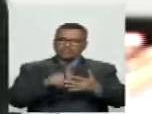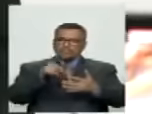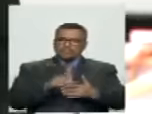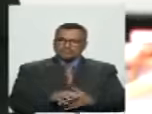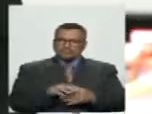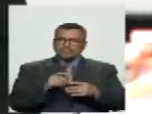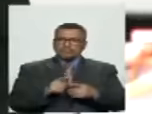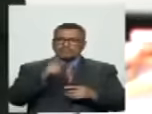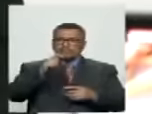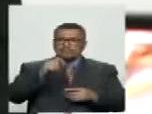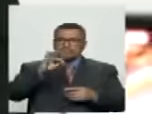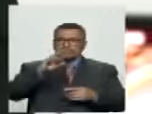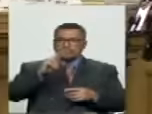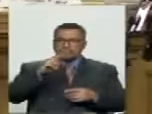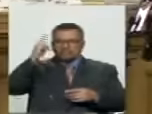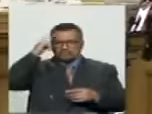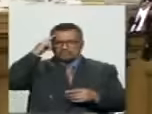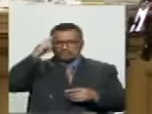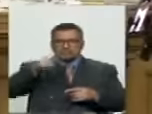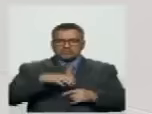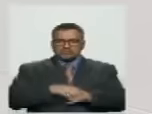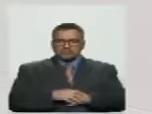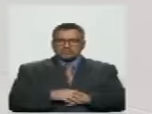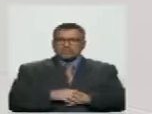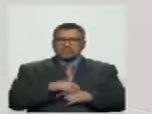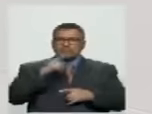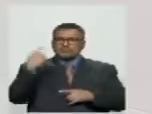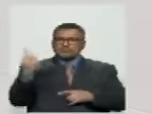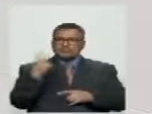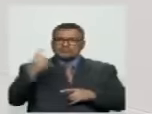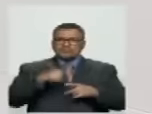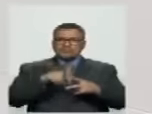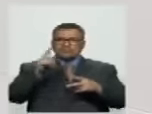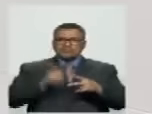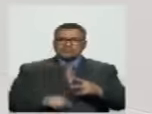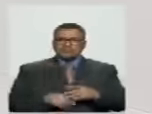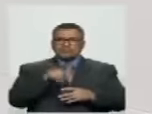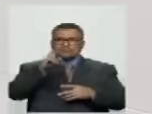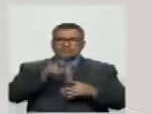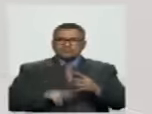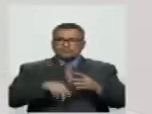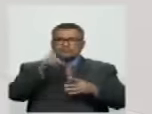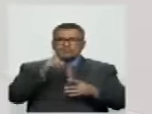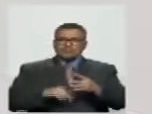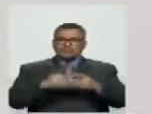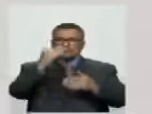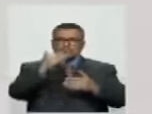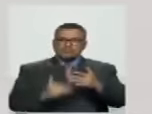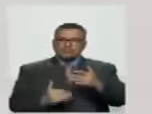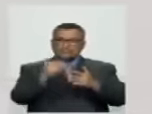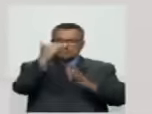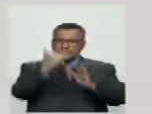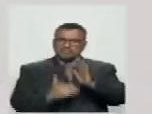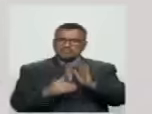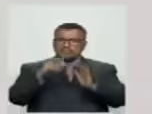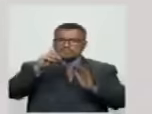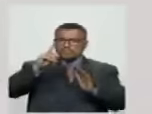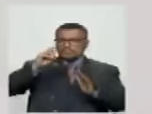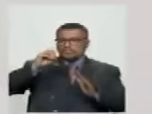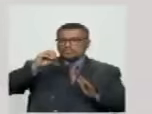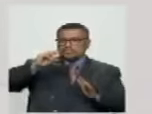en TikTok, se acostumbra a solamente ver dos o tres minutos y que la dopamina vaya subiendo y bajando, subiendo y bajando.